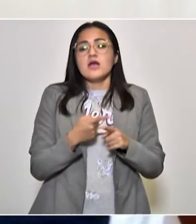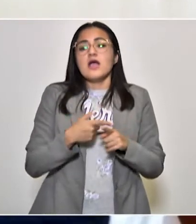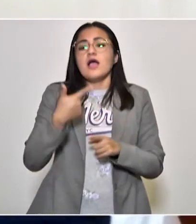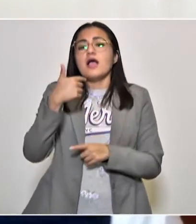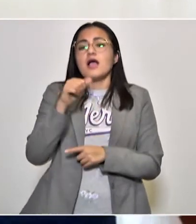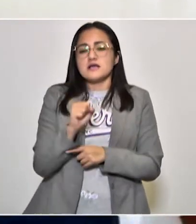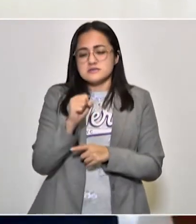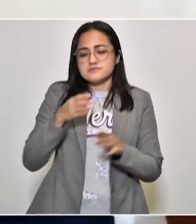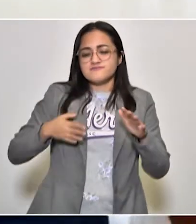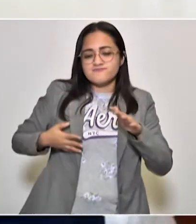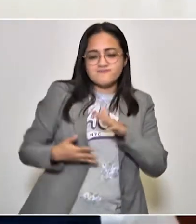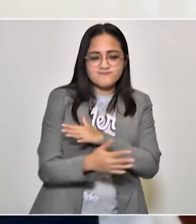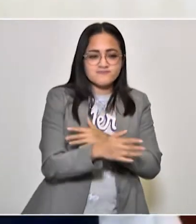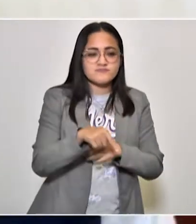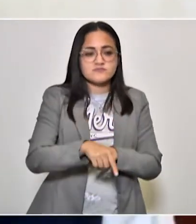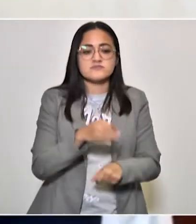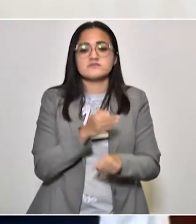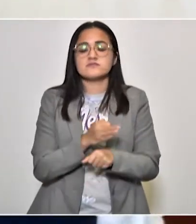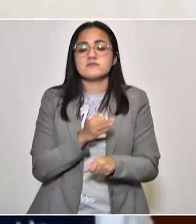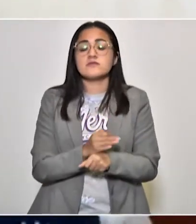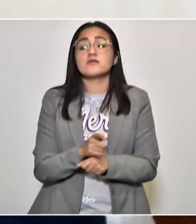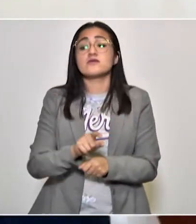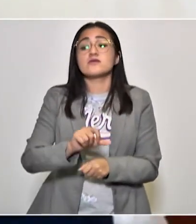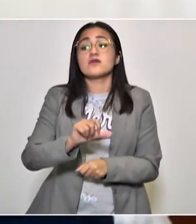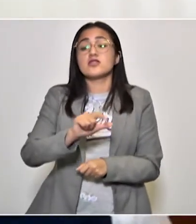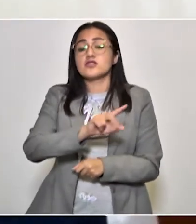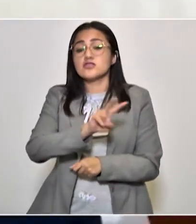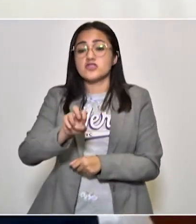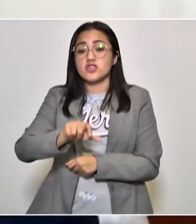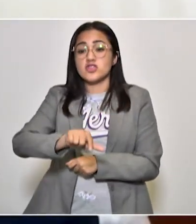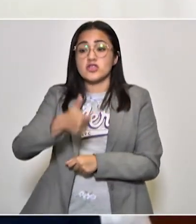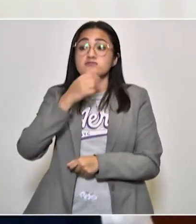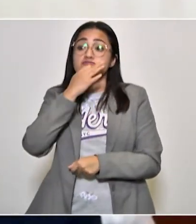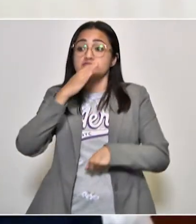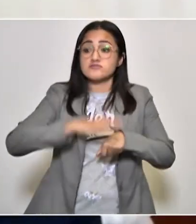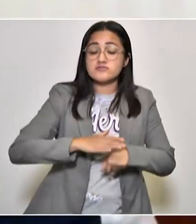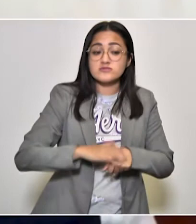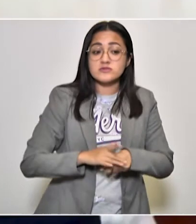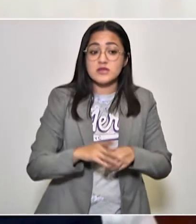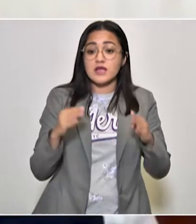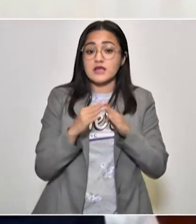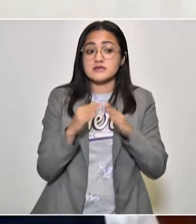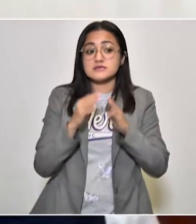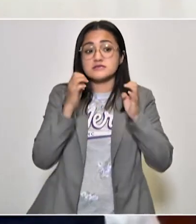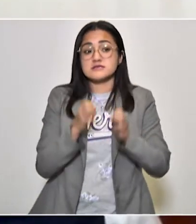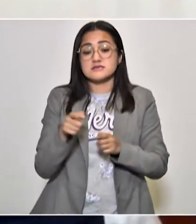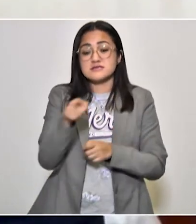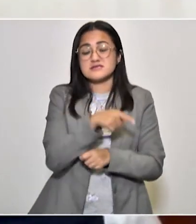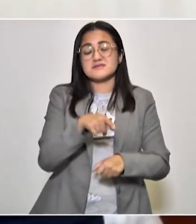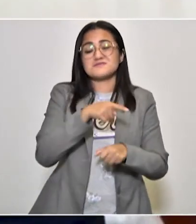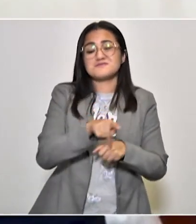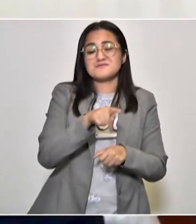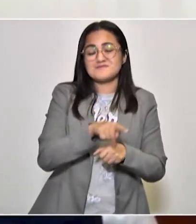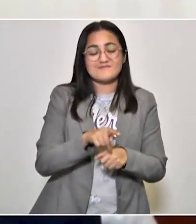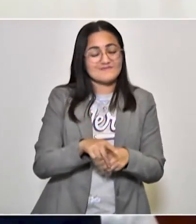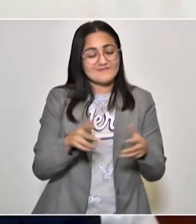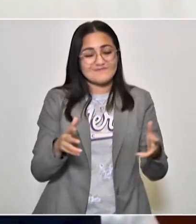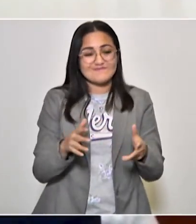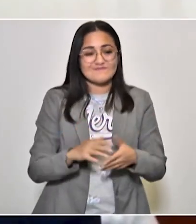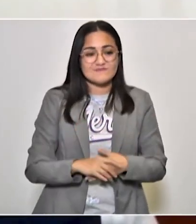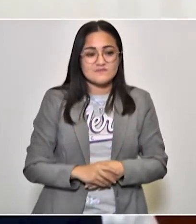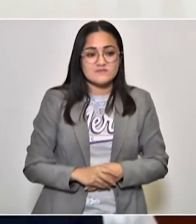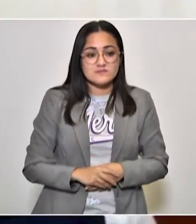un total de 212 notificaciones viviendas que se encuentran en zona de riesgo y